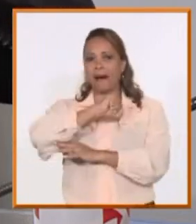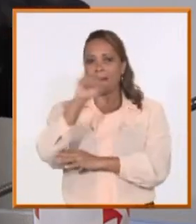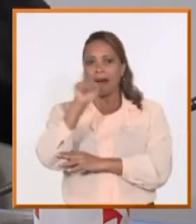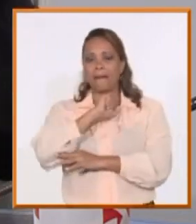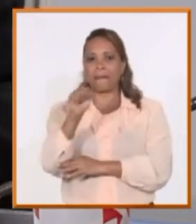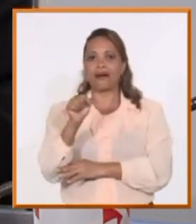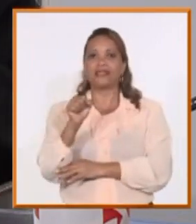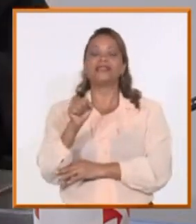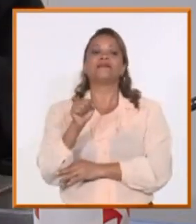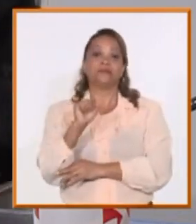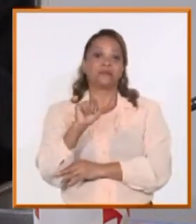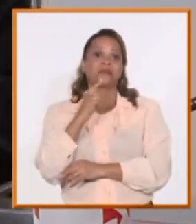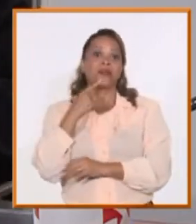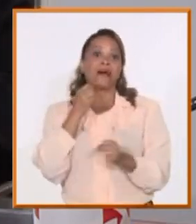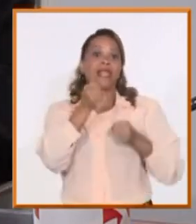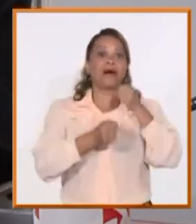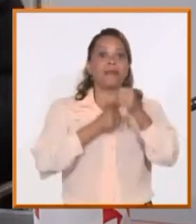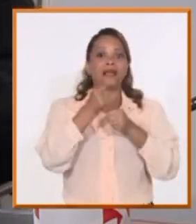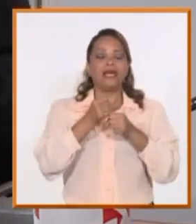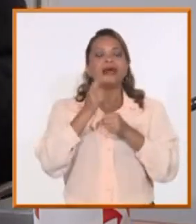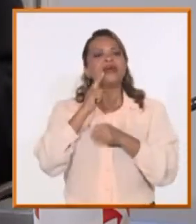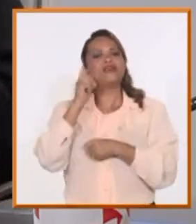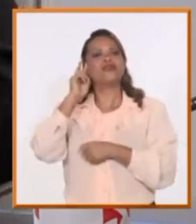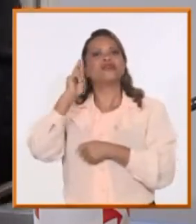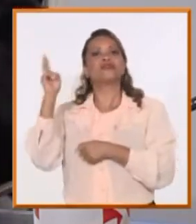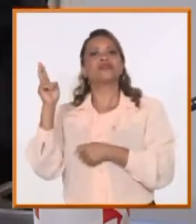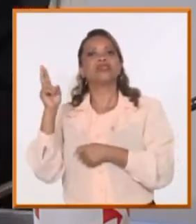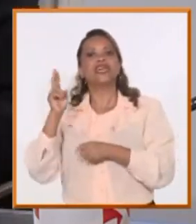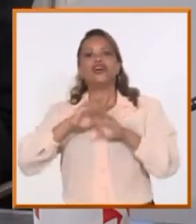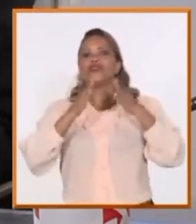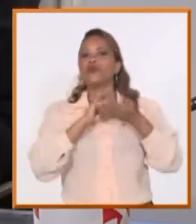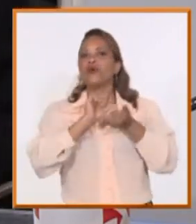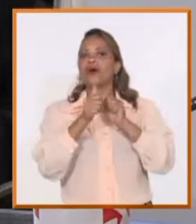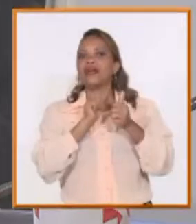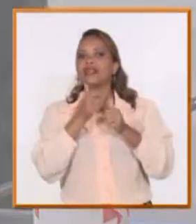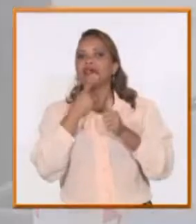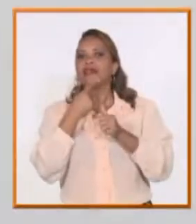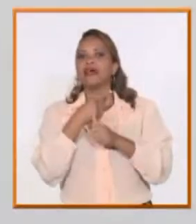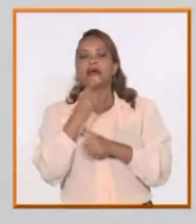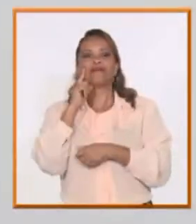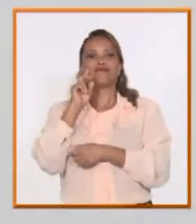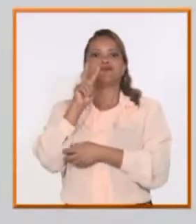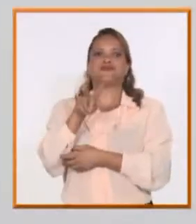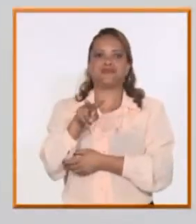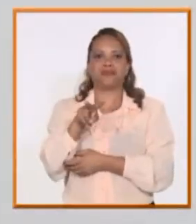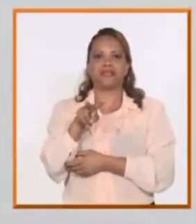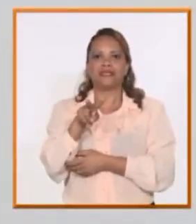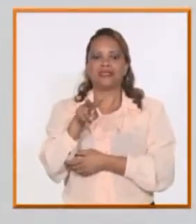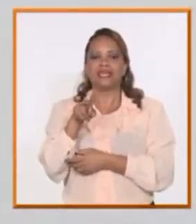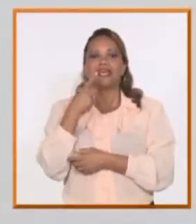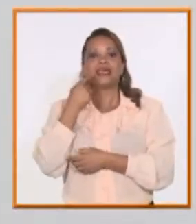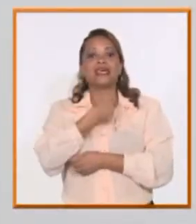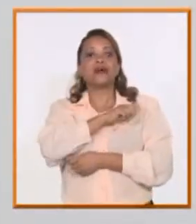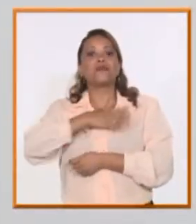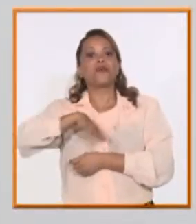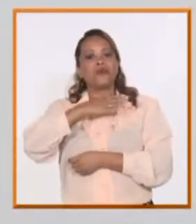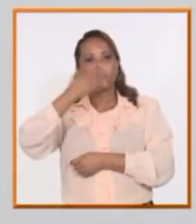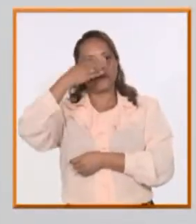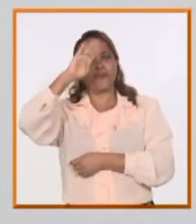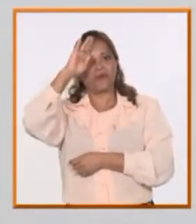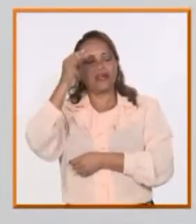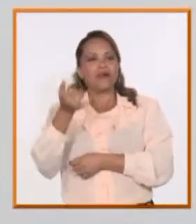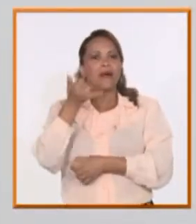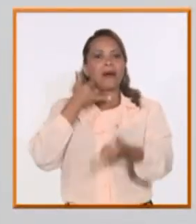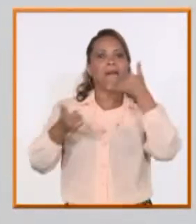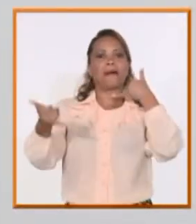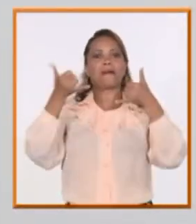esta de Andy Granda, eso hizo recordar, todos los atletas en la villa estaban pendientes para eso. Y aquí el pueblo cubano hemos recibido llamadas